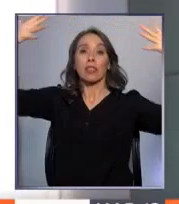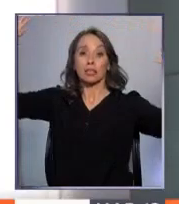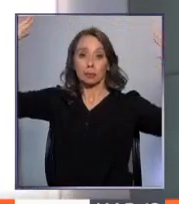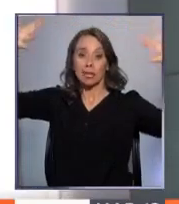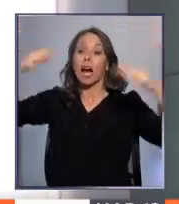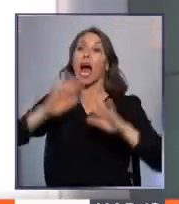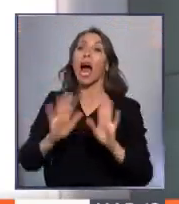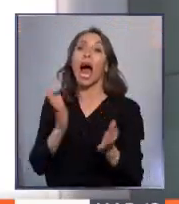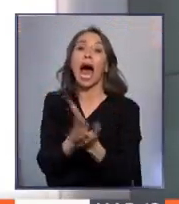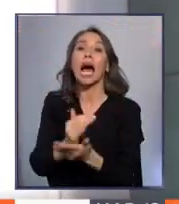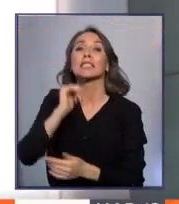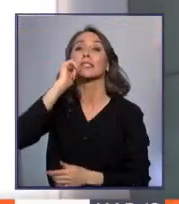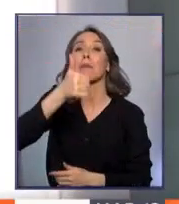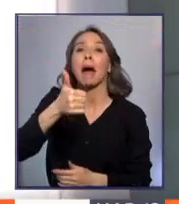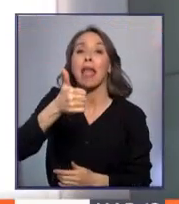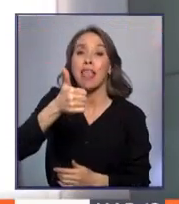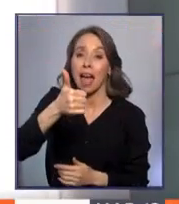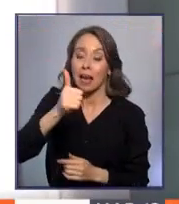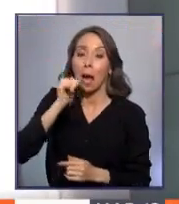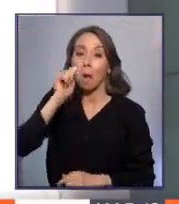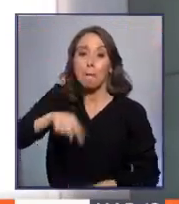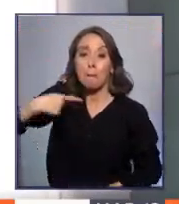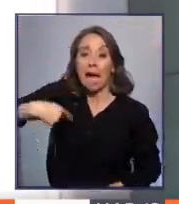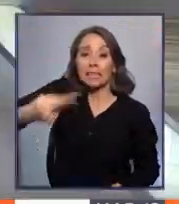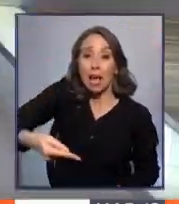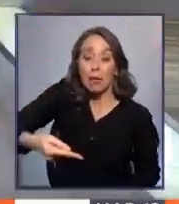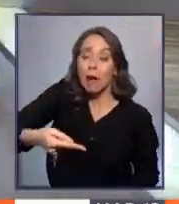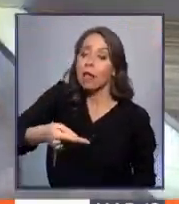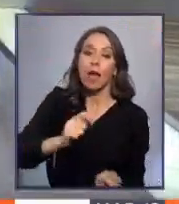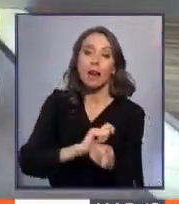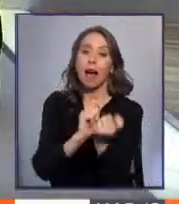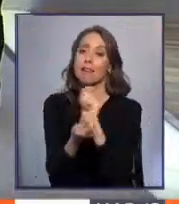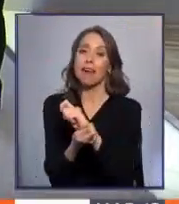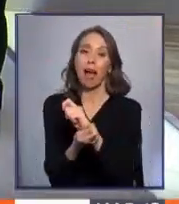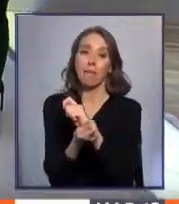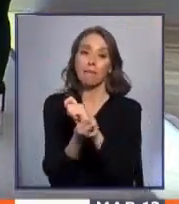dura solo hasta mañana e incluso pasado mañana ya comienza a cambiar la condición atmosférica. Muy bien.